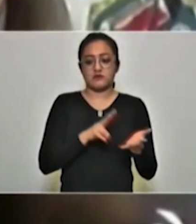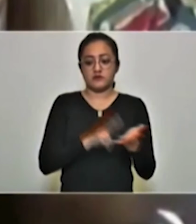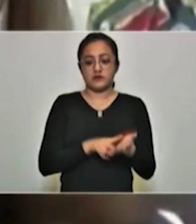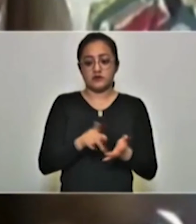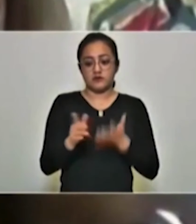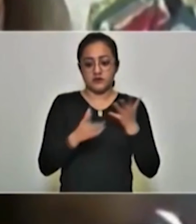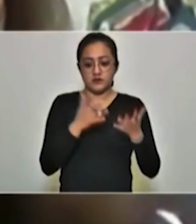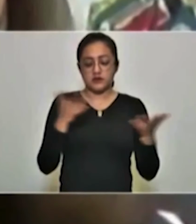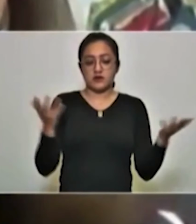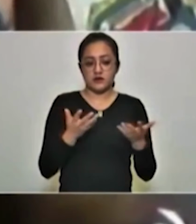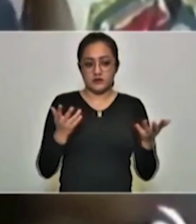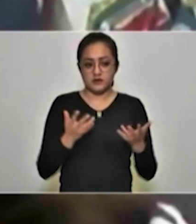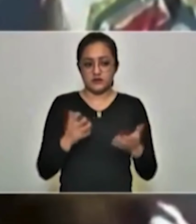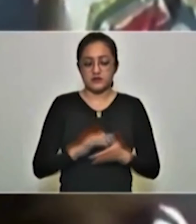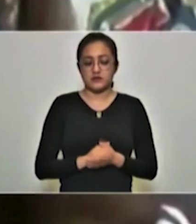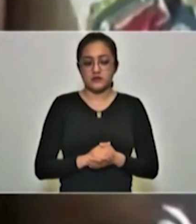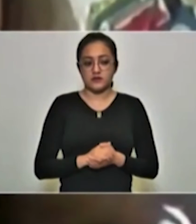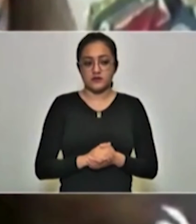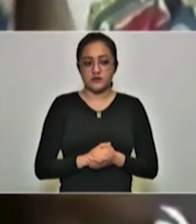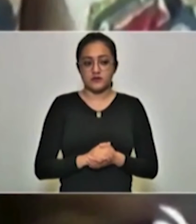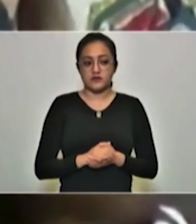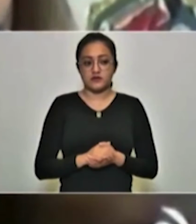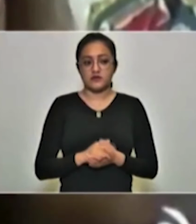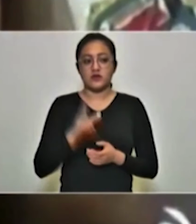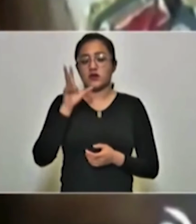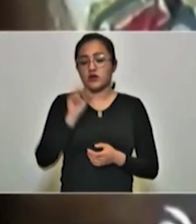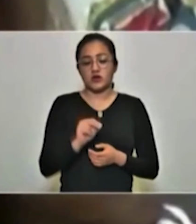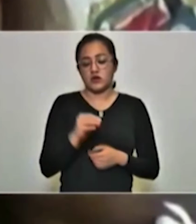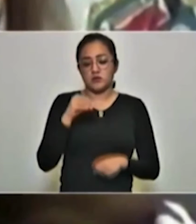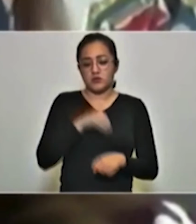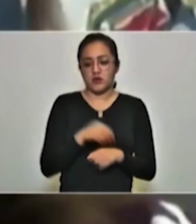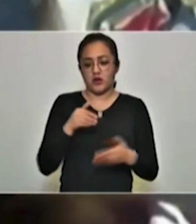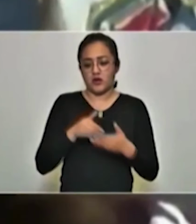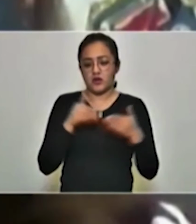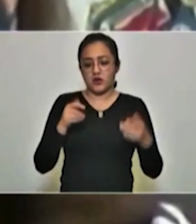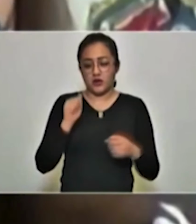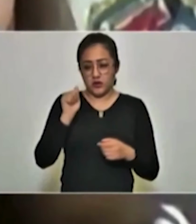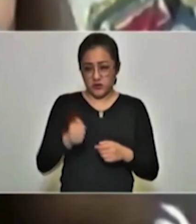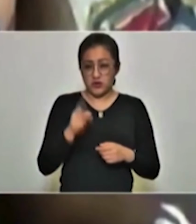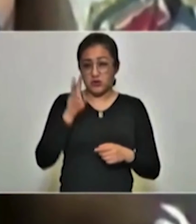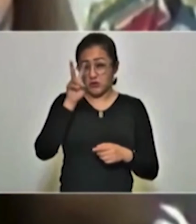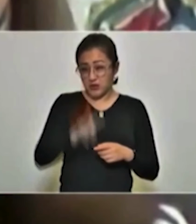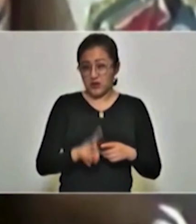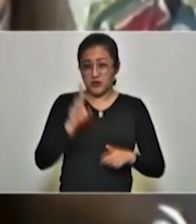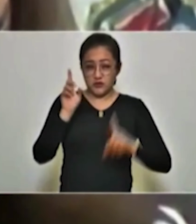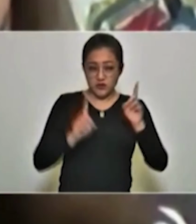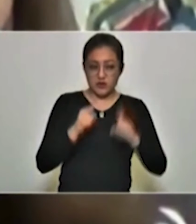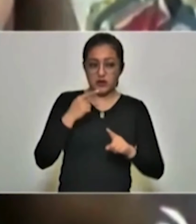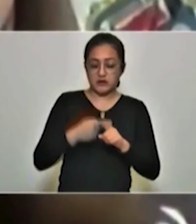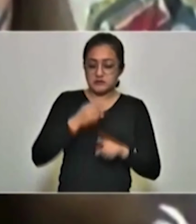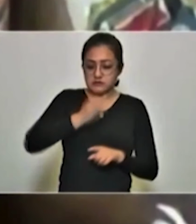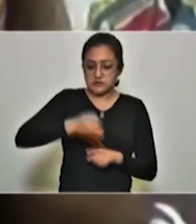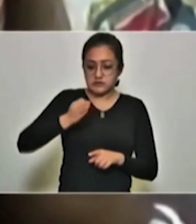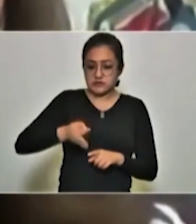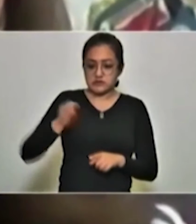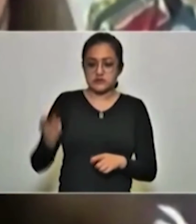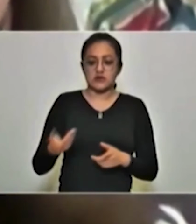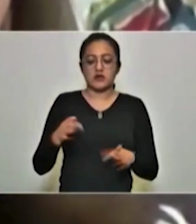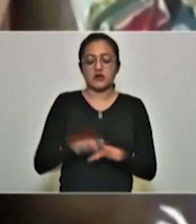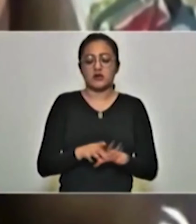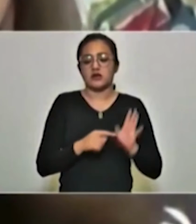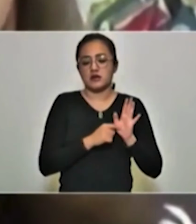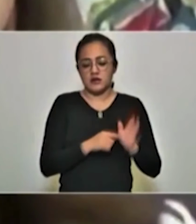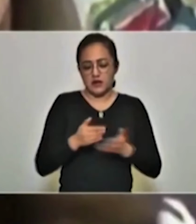los estudios realizados. No ponen en cuestión la veracidad de las afirmaciones y